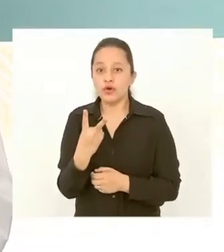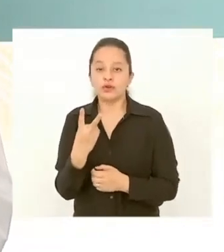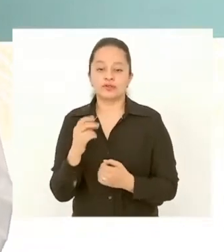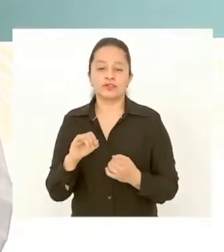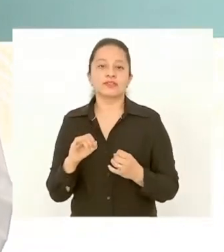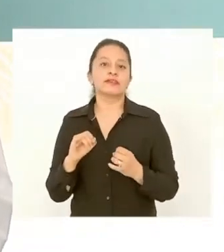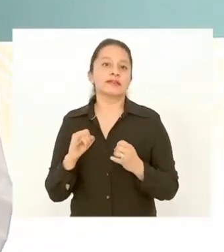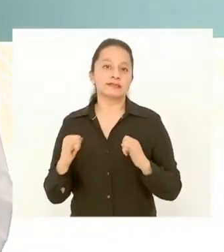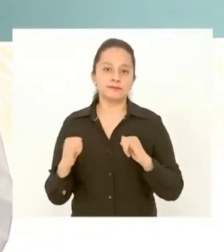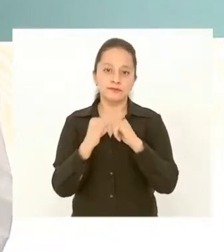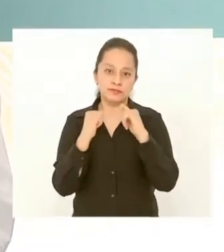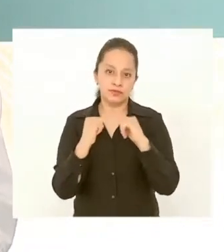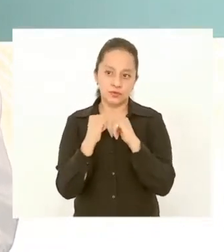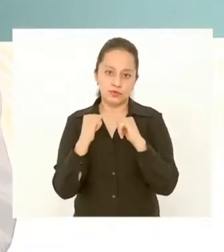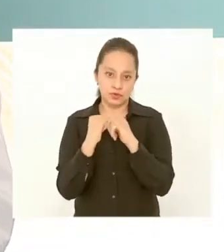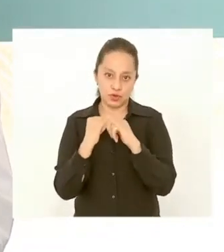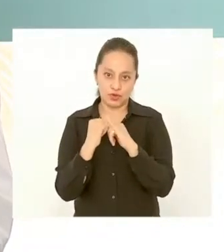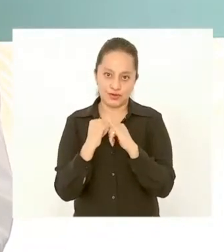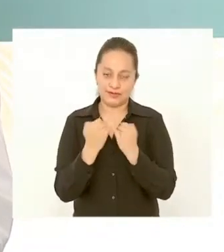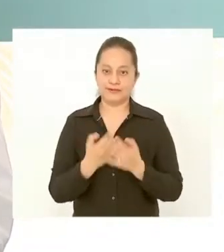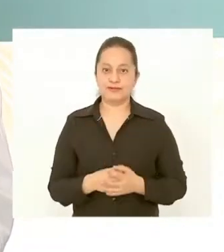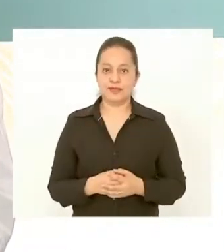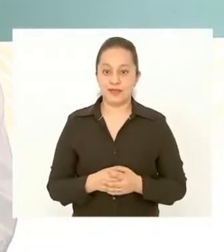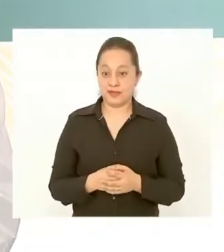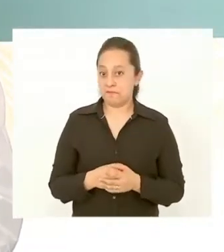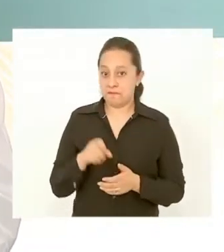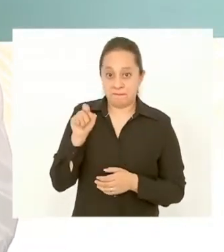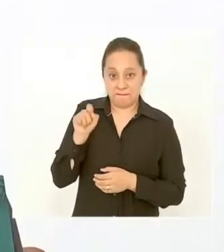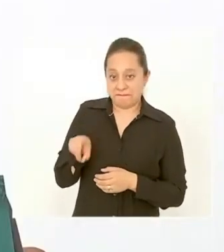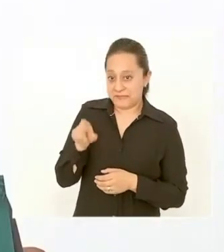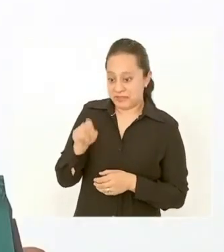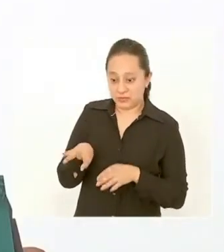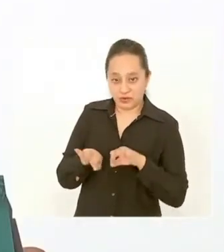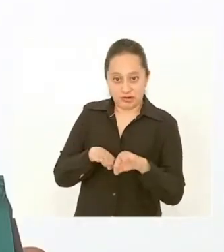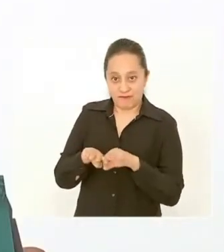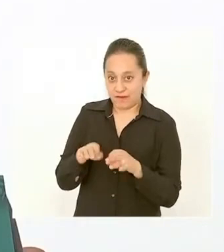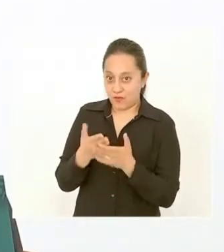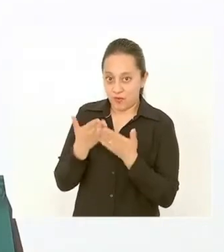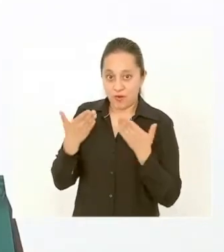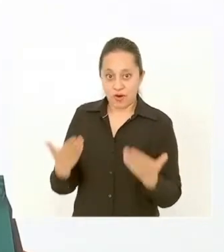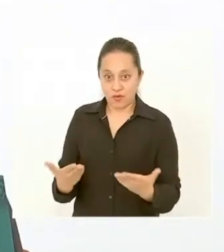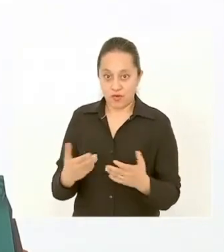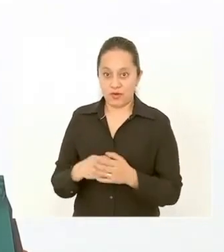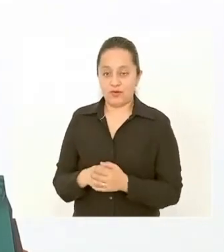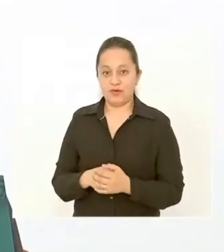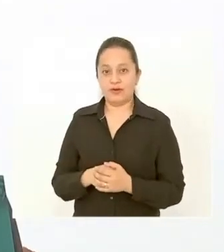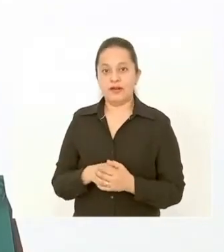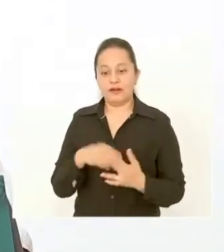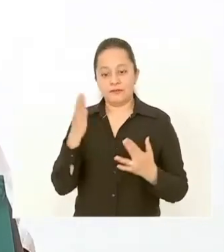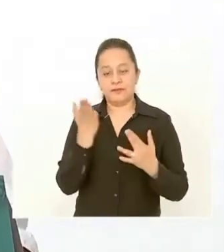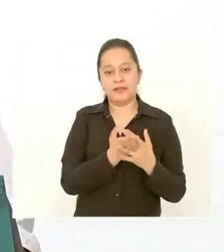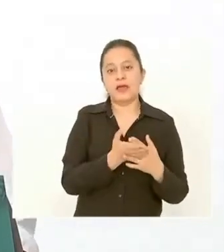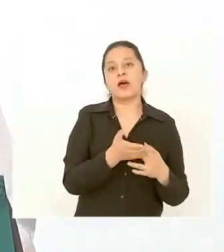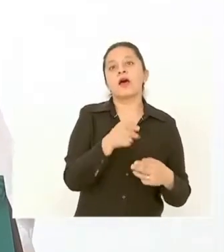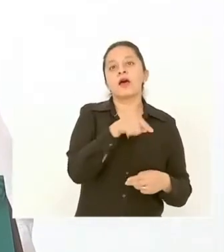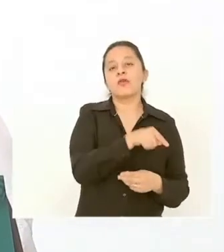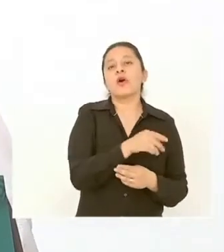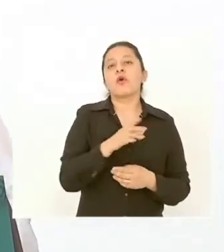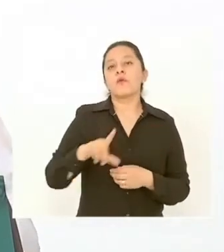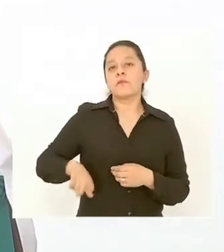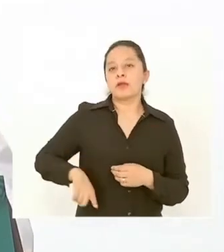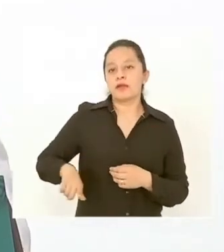año así se hizo en inversión la mitad el gobierno federal la mitad